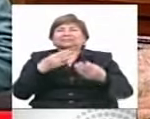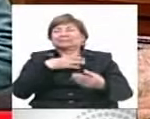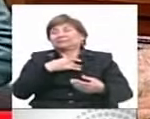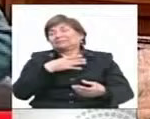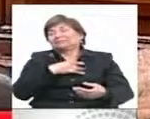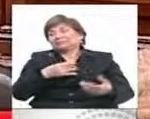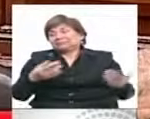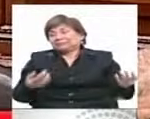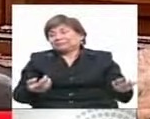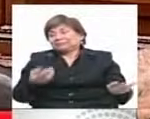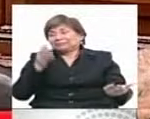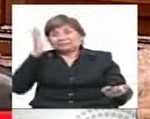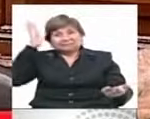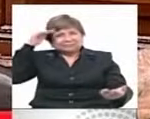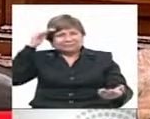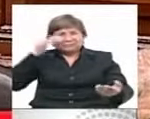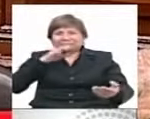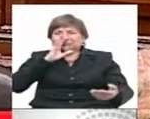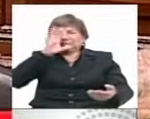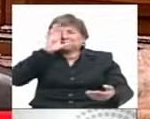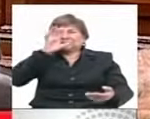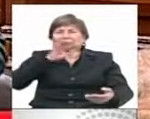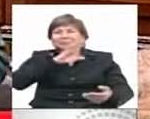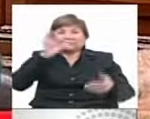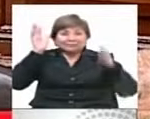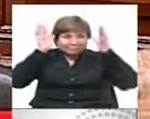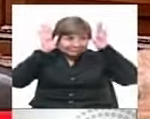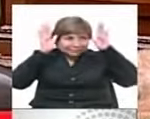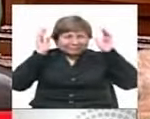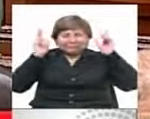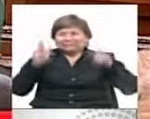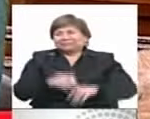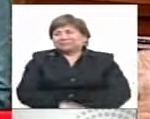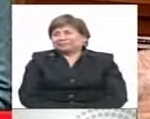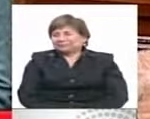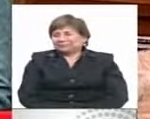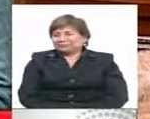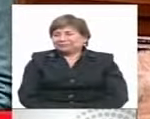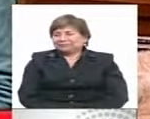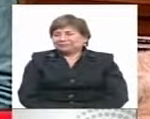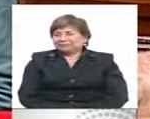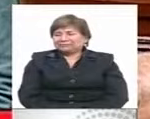guste, cuando un burro rebuzna a los demás debemos parar las orejas.